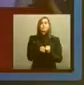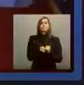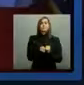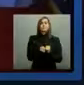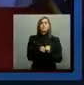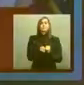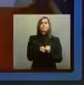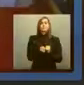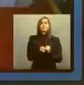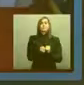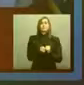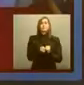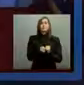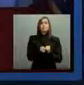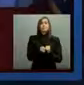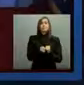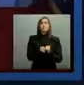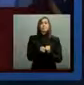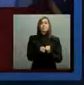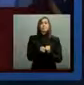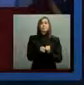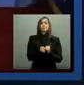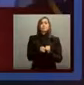sector es el poder económico